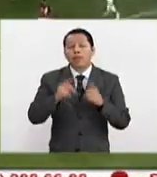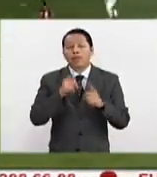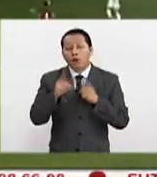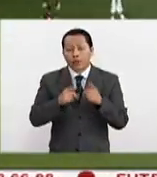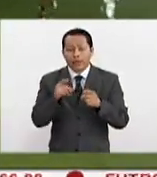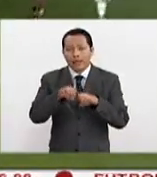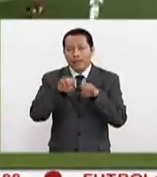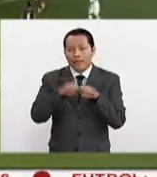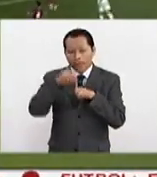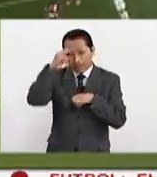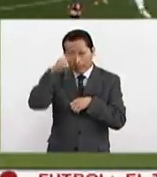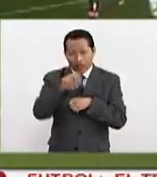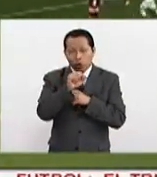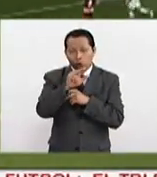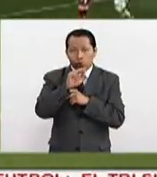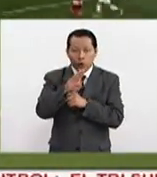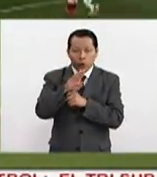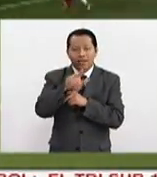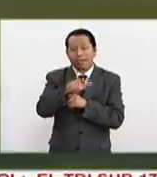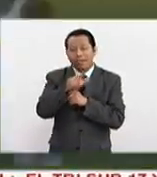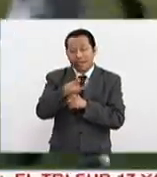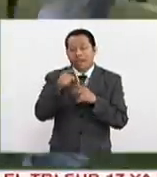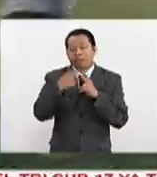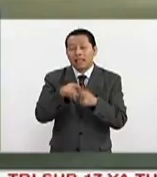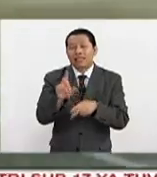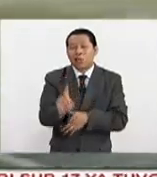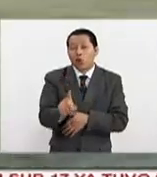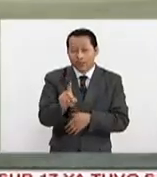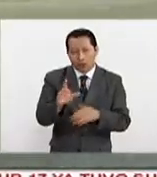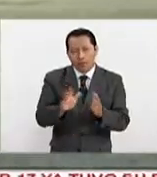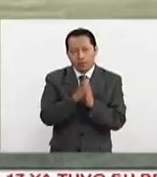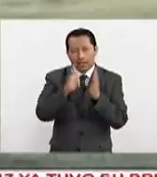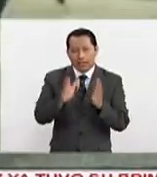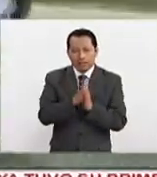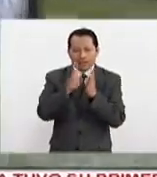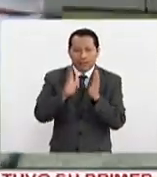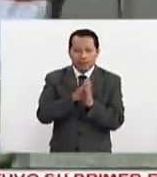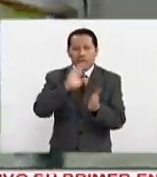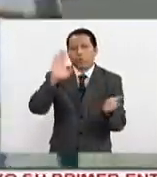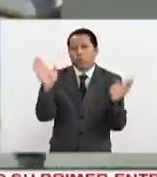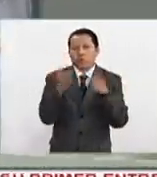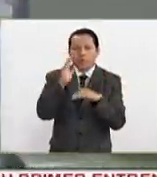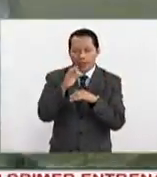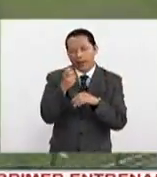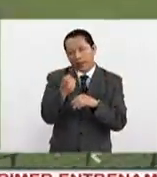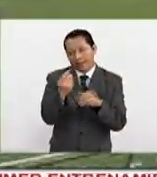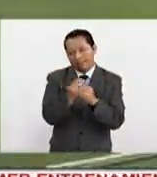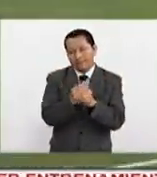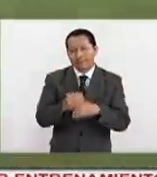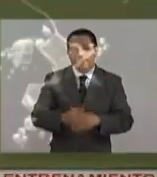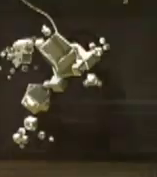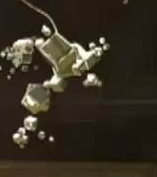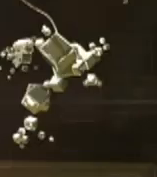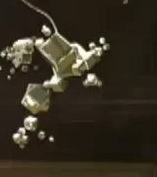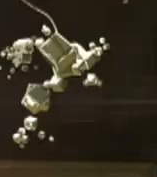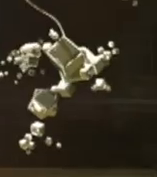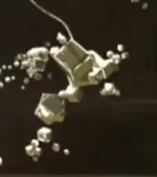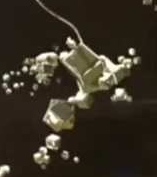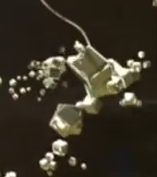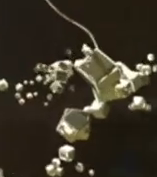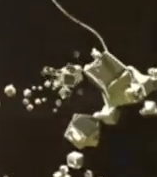la selección mexicana sub-17 inicia este domingo su participación en el Mundial de la categoría.